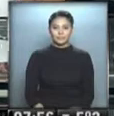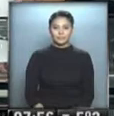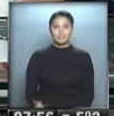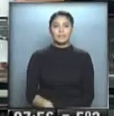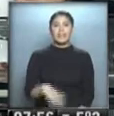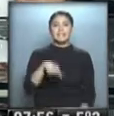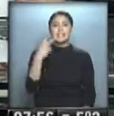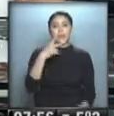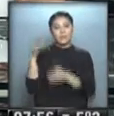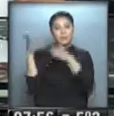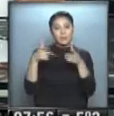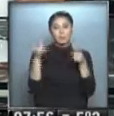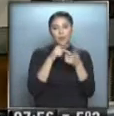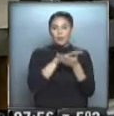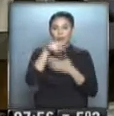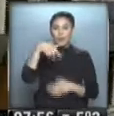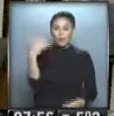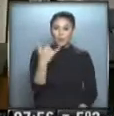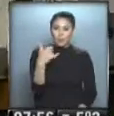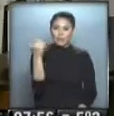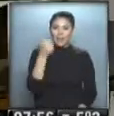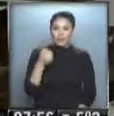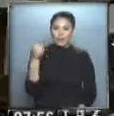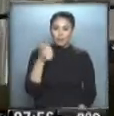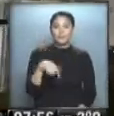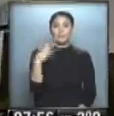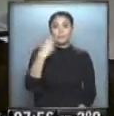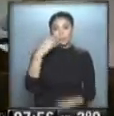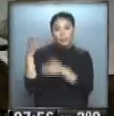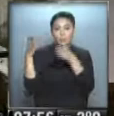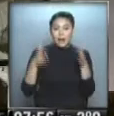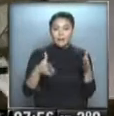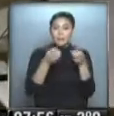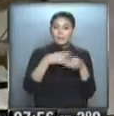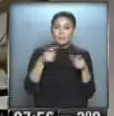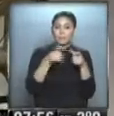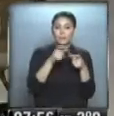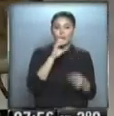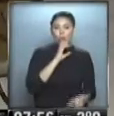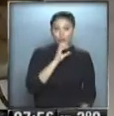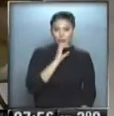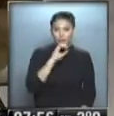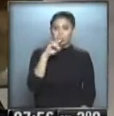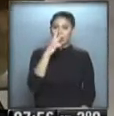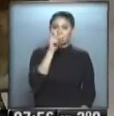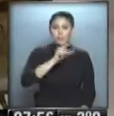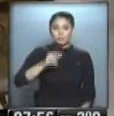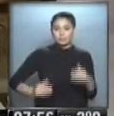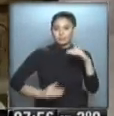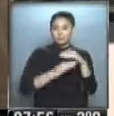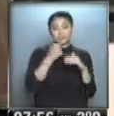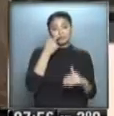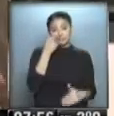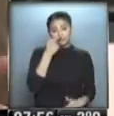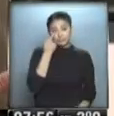segunda parte de los estrenos para este jueves se alejó una segunda parte que empieza con una comedia y con una comedia con dos protagonistas realmente muy